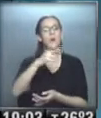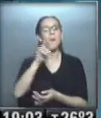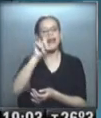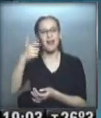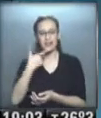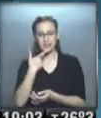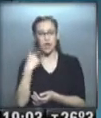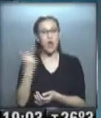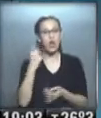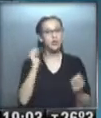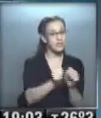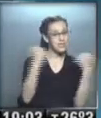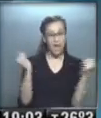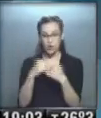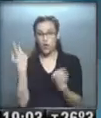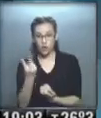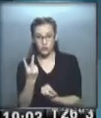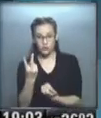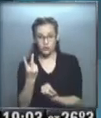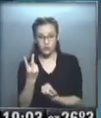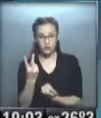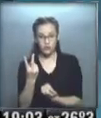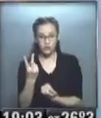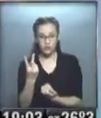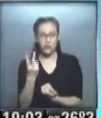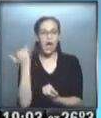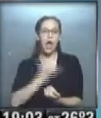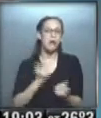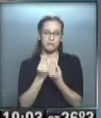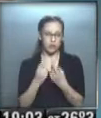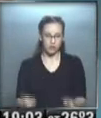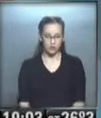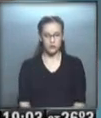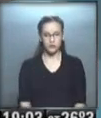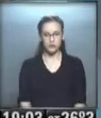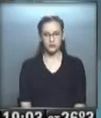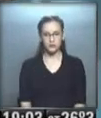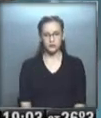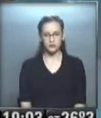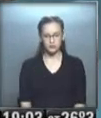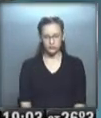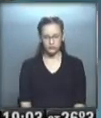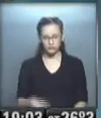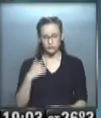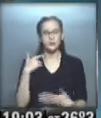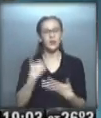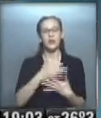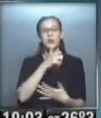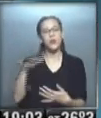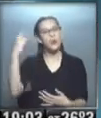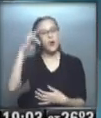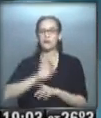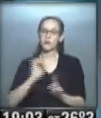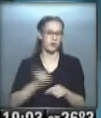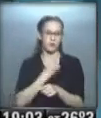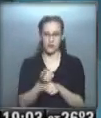el cual ambos diarios gozarían de exenciones impositivas. Frente al río Uruguay, no. Lucía